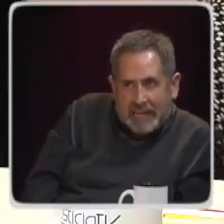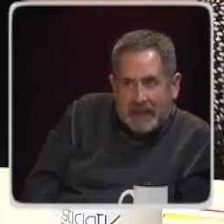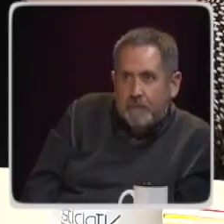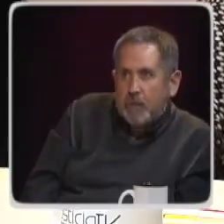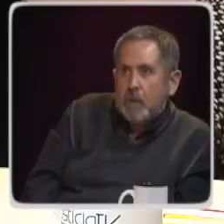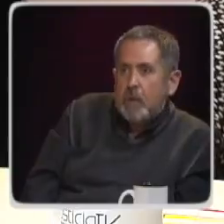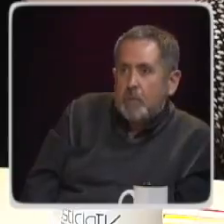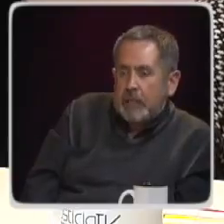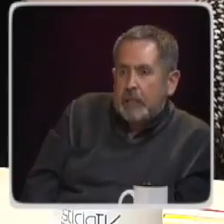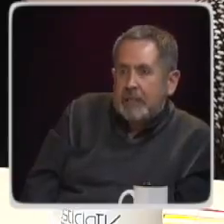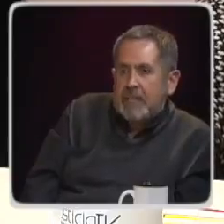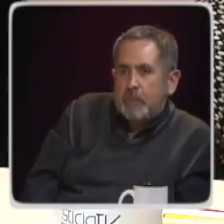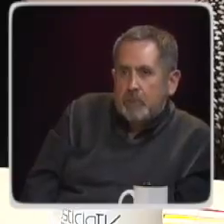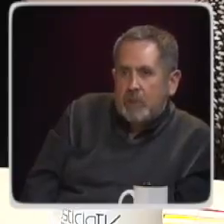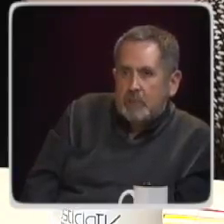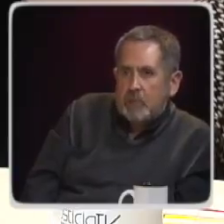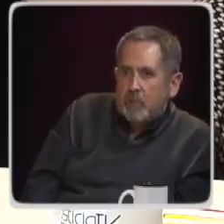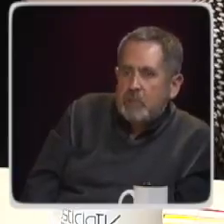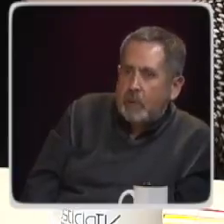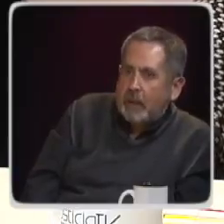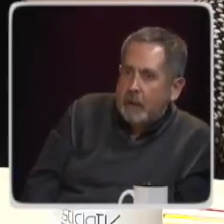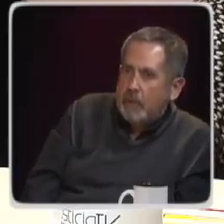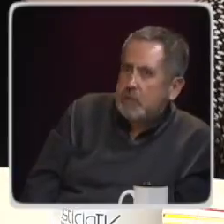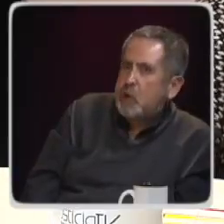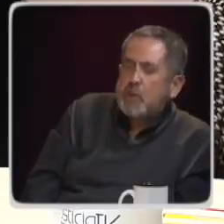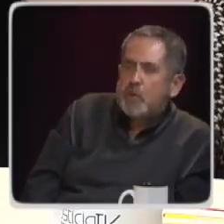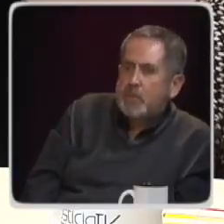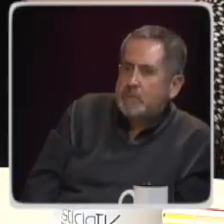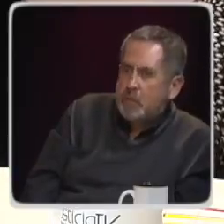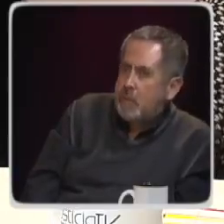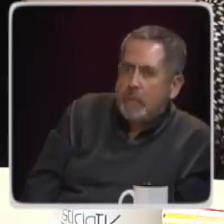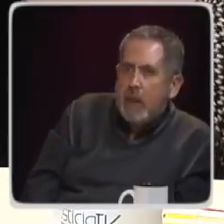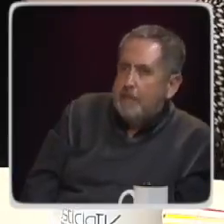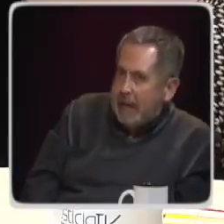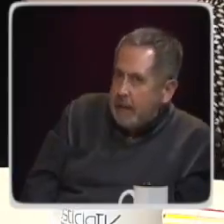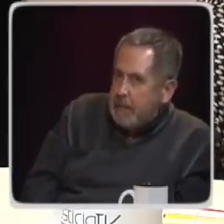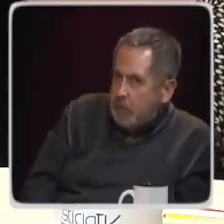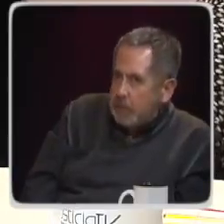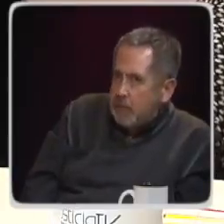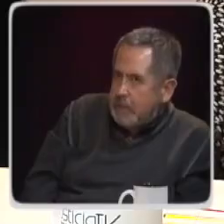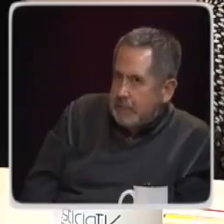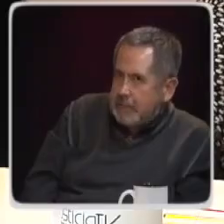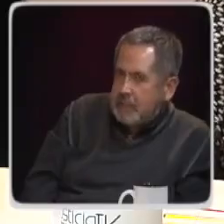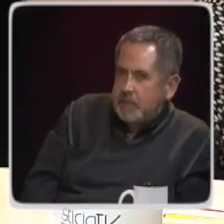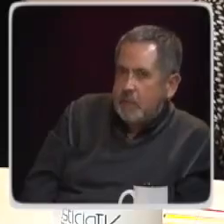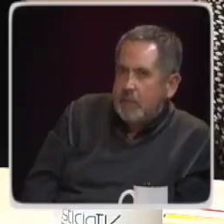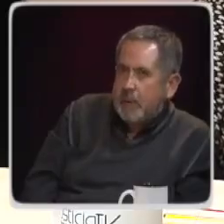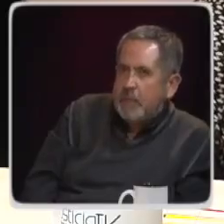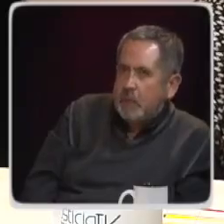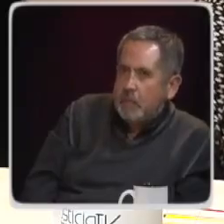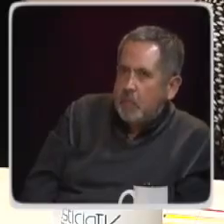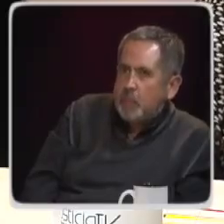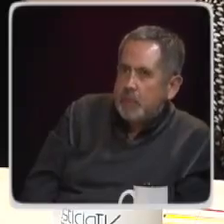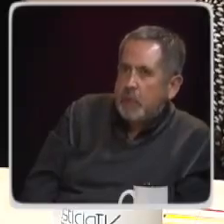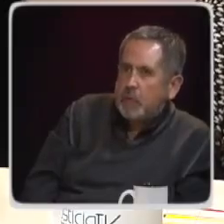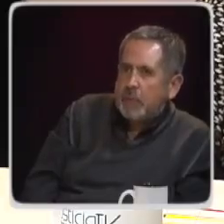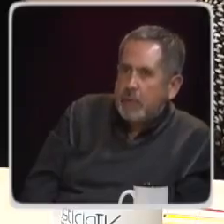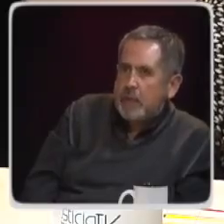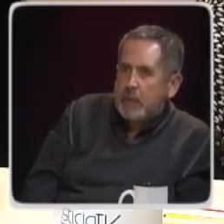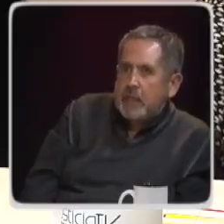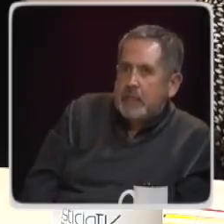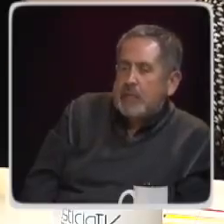y ahora que regresemos vamos a platicar con Alejandra, con la diputada, sobre el tema de la cultura también, pero la cultura en su